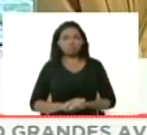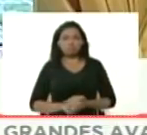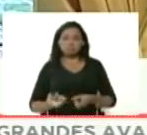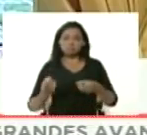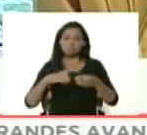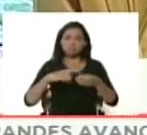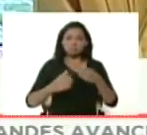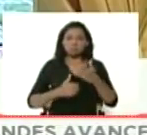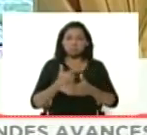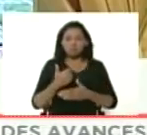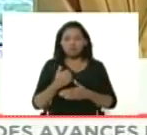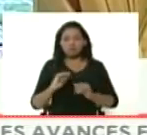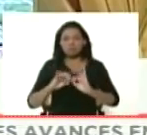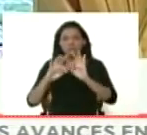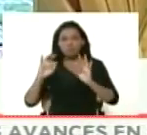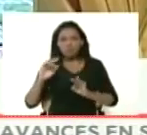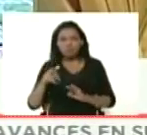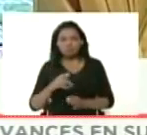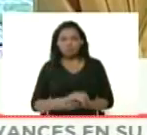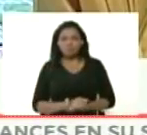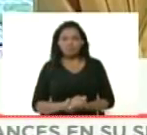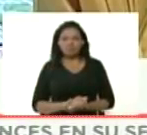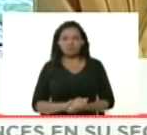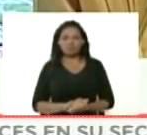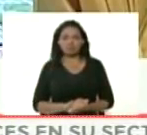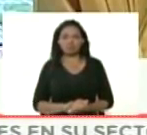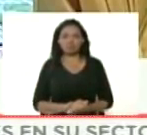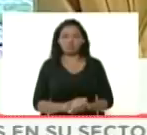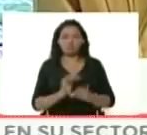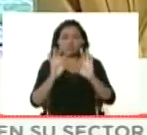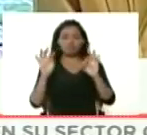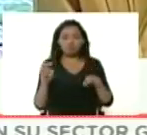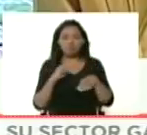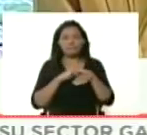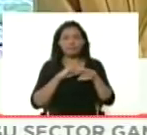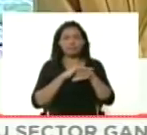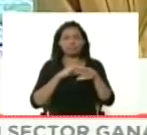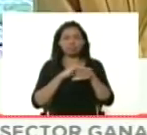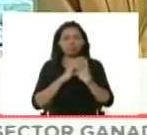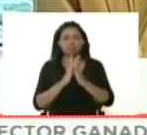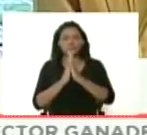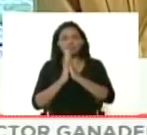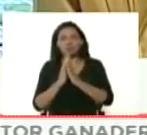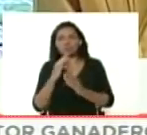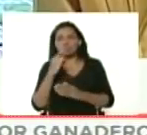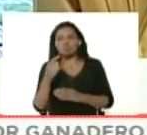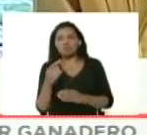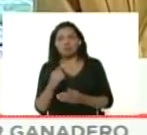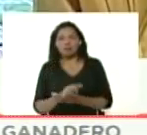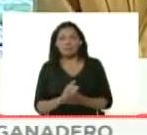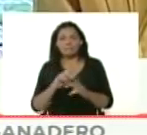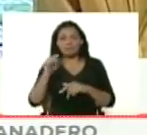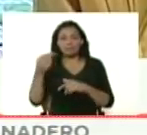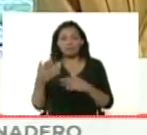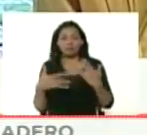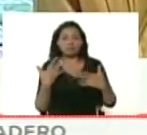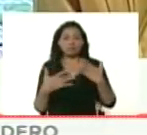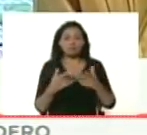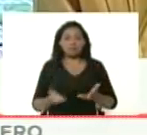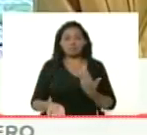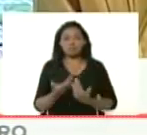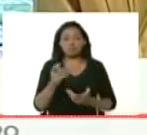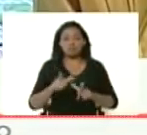implementar un formato, ministro, informe al ministro Reverol, mañana tenemos un acto muy importante de los cuadrantes de